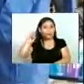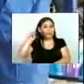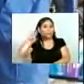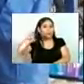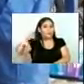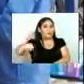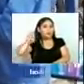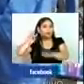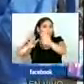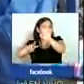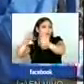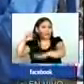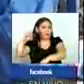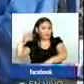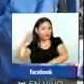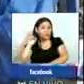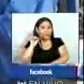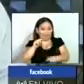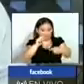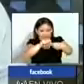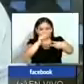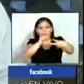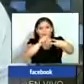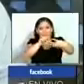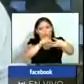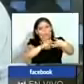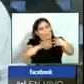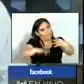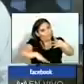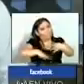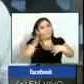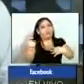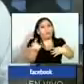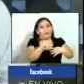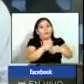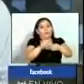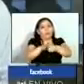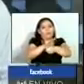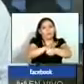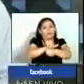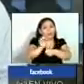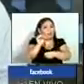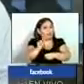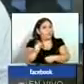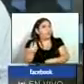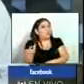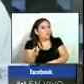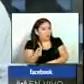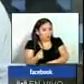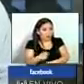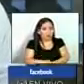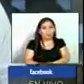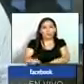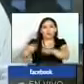Son estos cuatro departamentos Los más Golpeados Por el coronavirus A la fecha Se tienen registrados